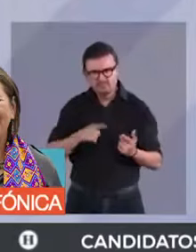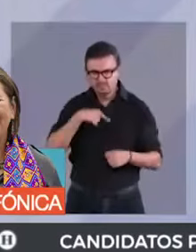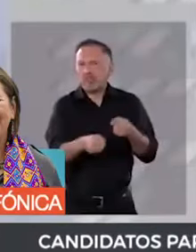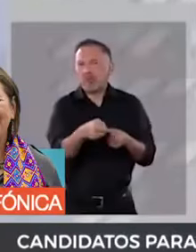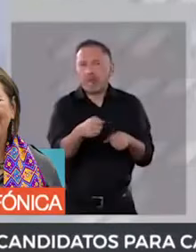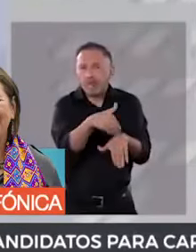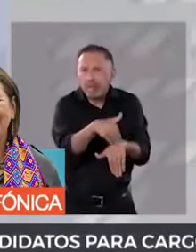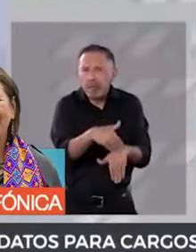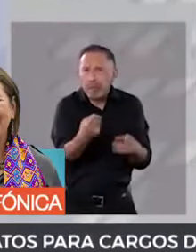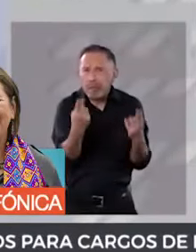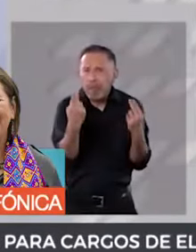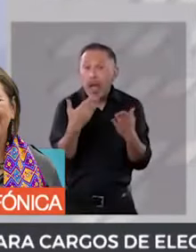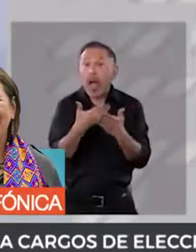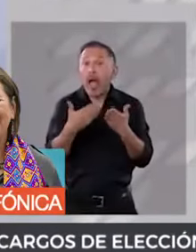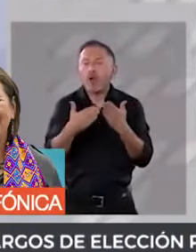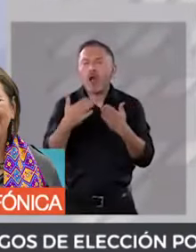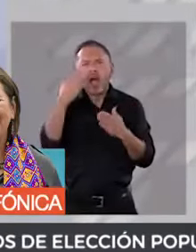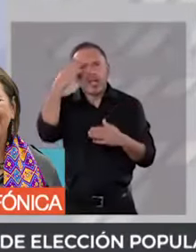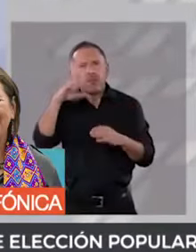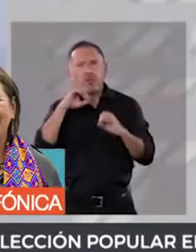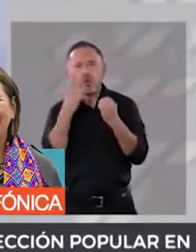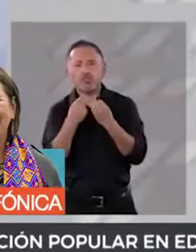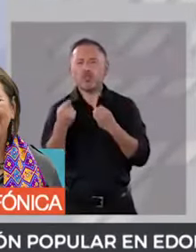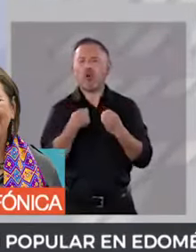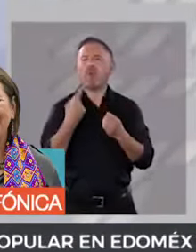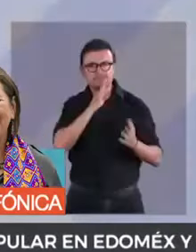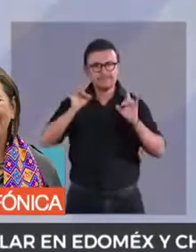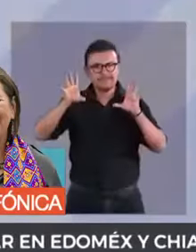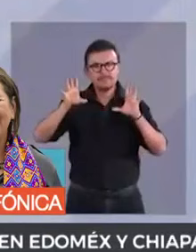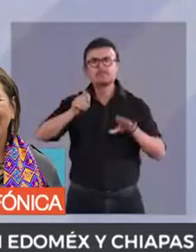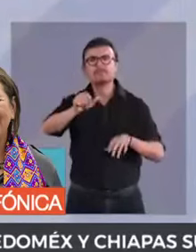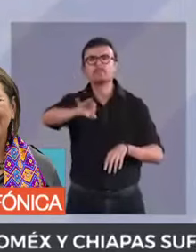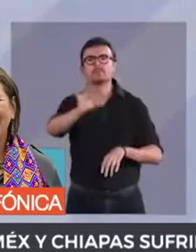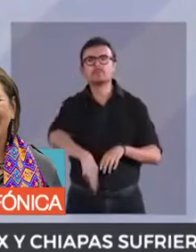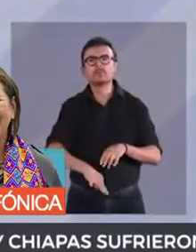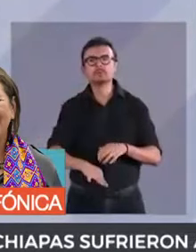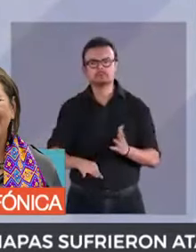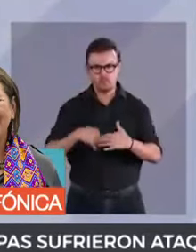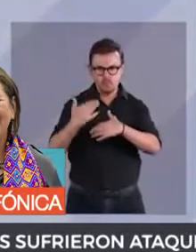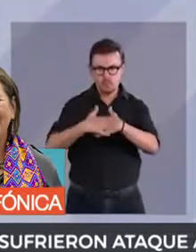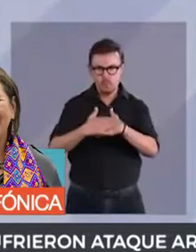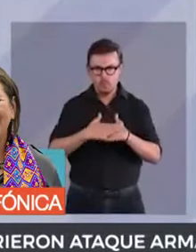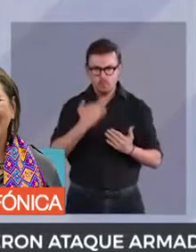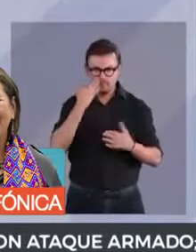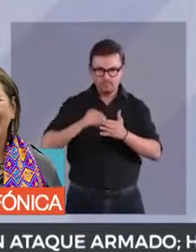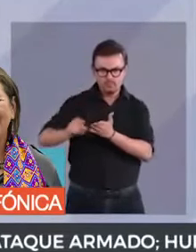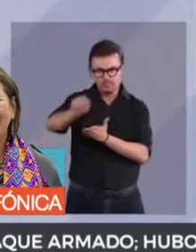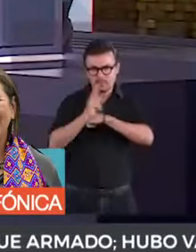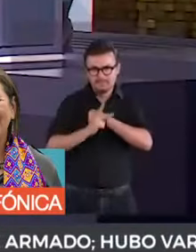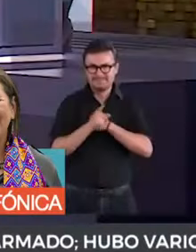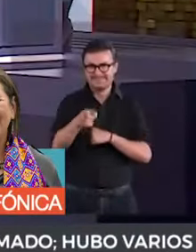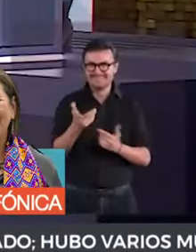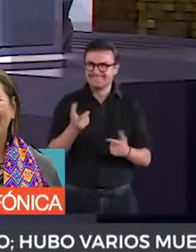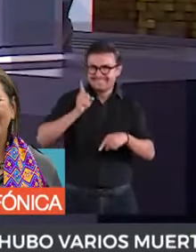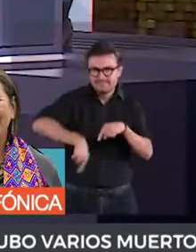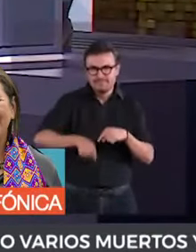mis seguidores son gente real de Twitter, que es súper activa y que empieza a hacer tendencias a las 8, de 8 a 11 de la noche.